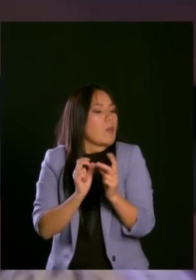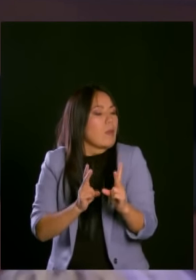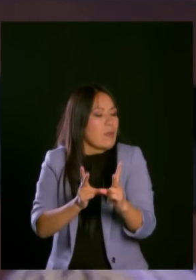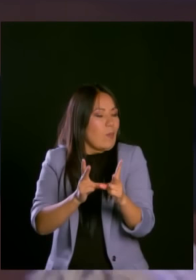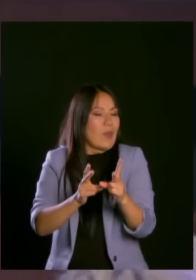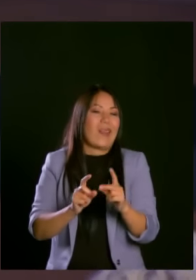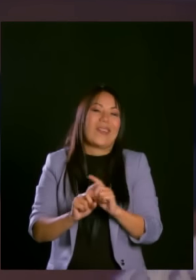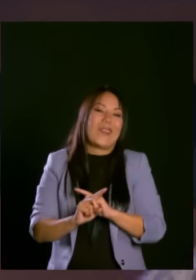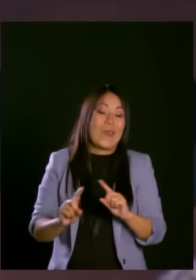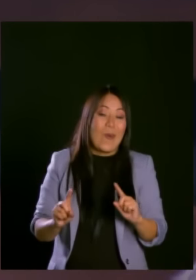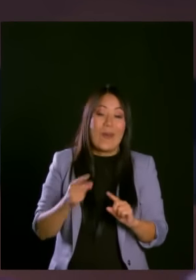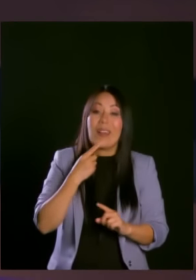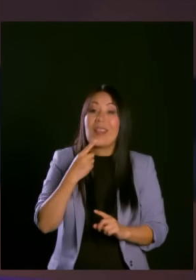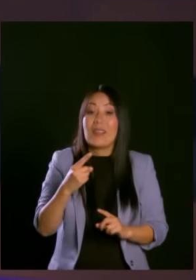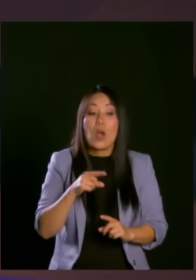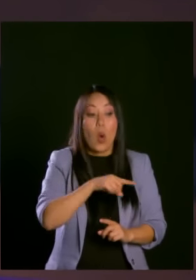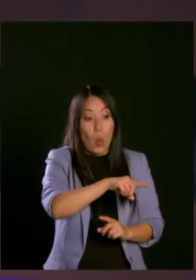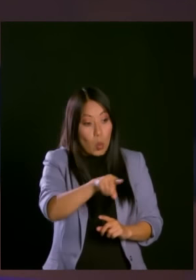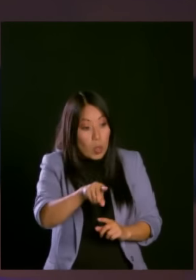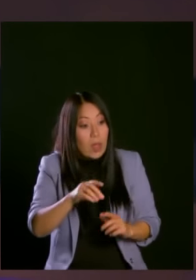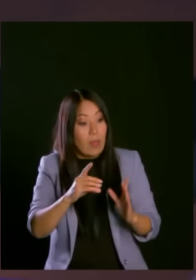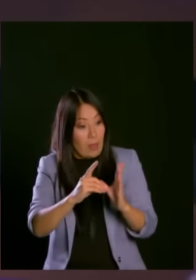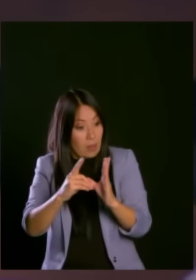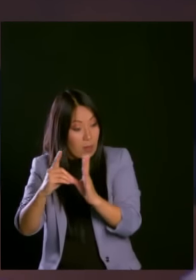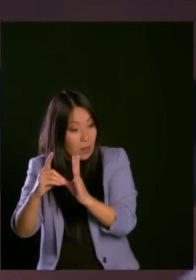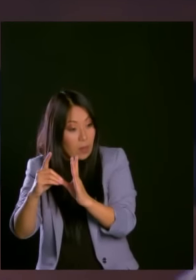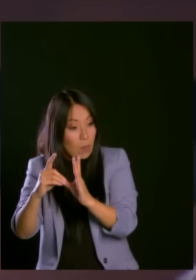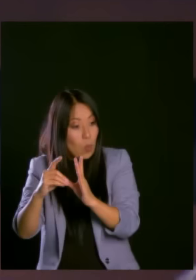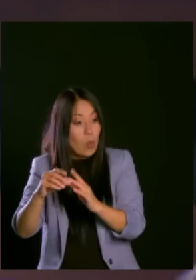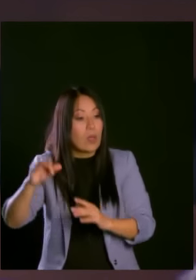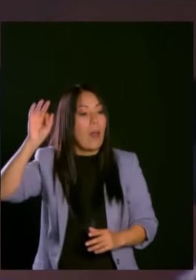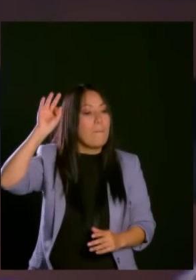La condicionó a ser discípulos.